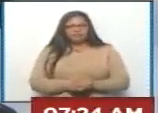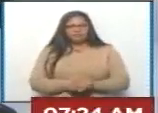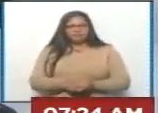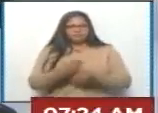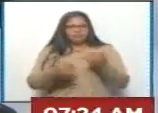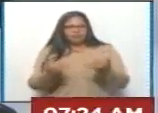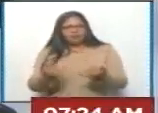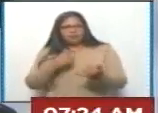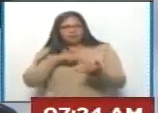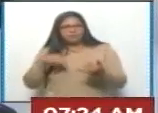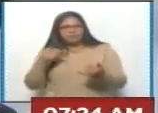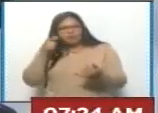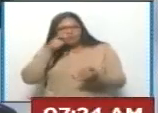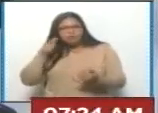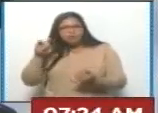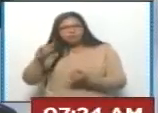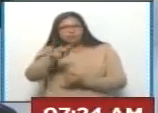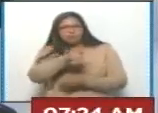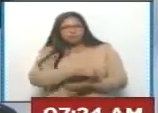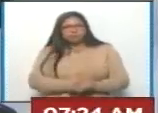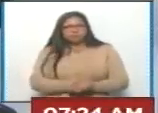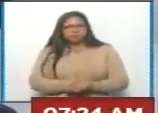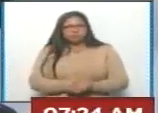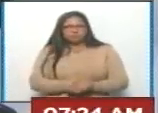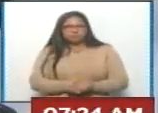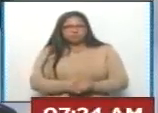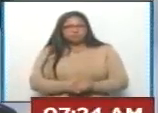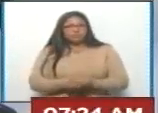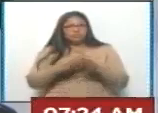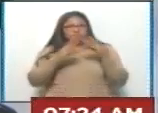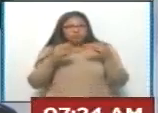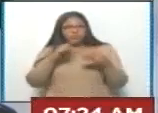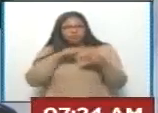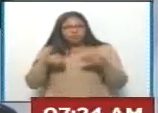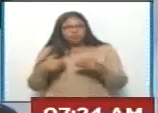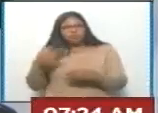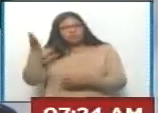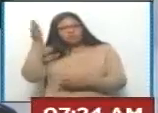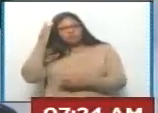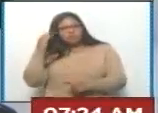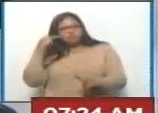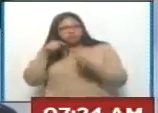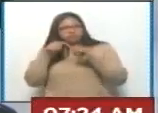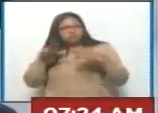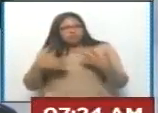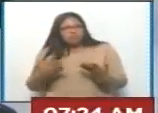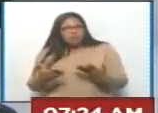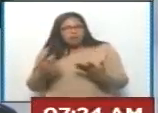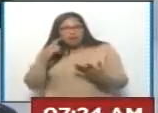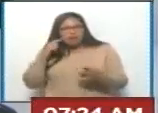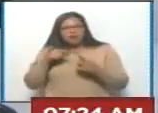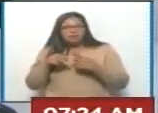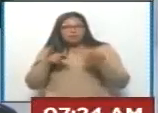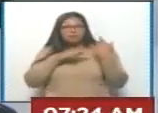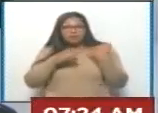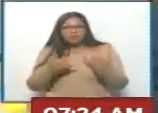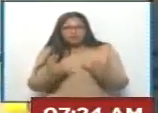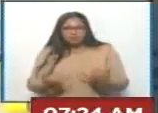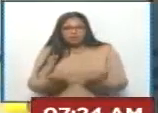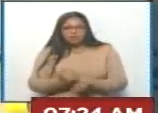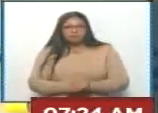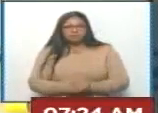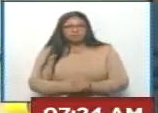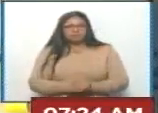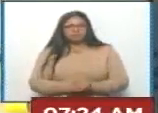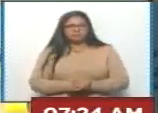nuestro pueblo. Y todos sabemos cuál fue el papel que jugaron las fuerzas de derecha encabezadas